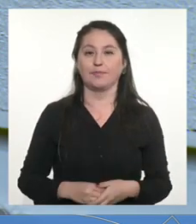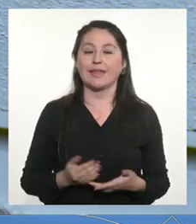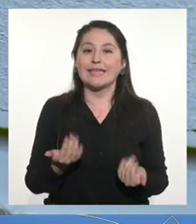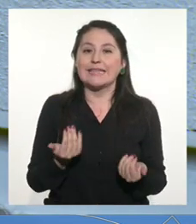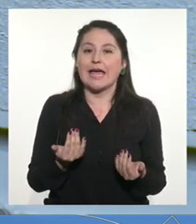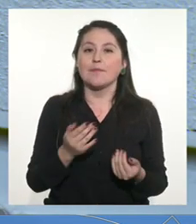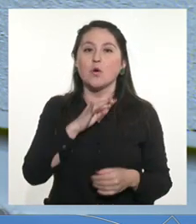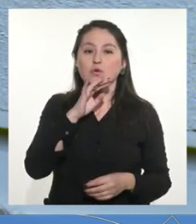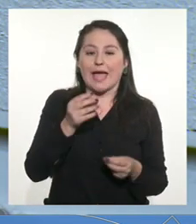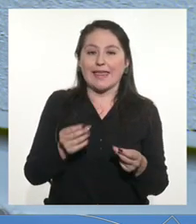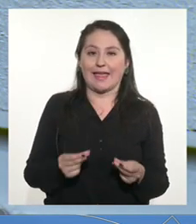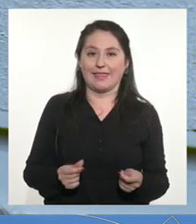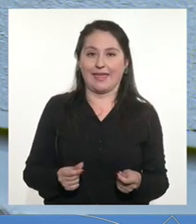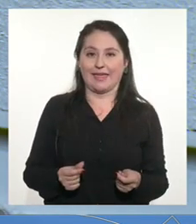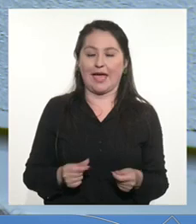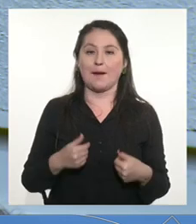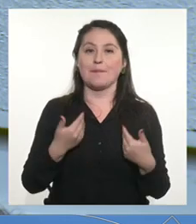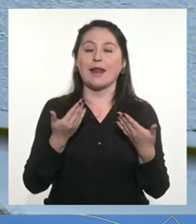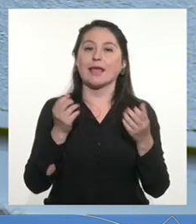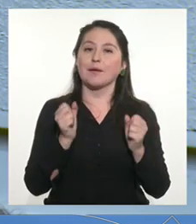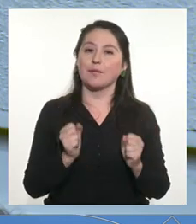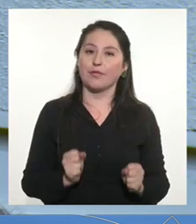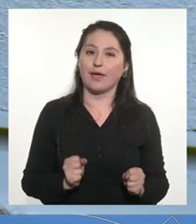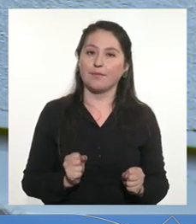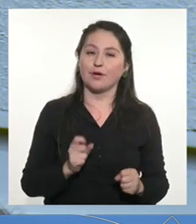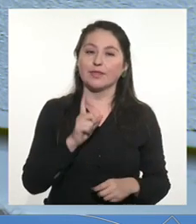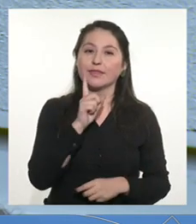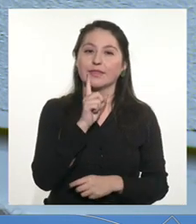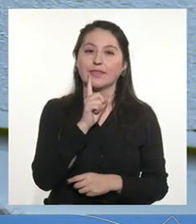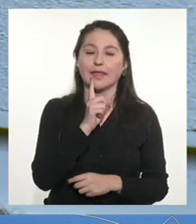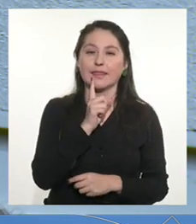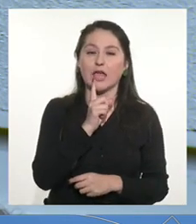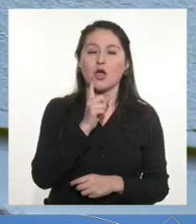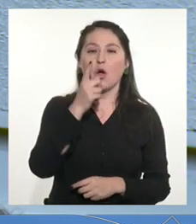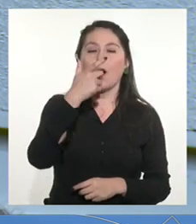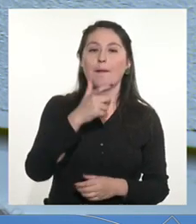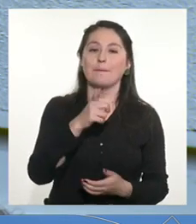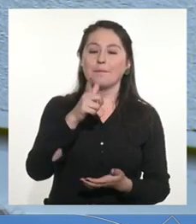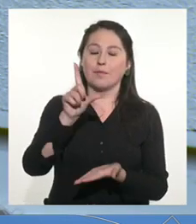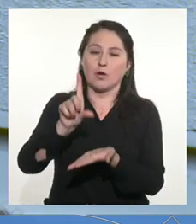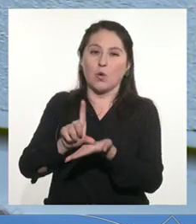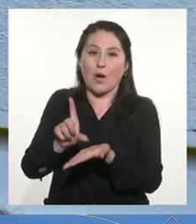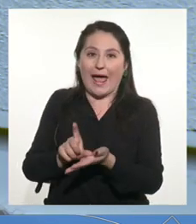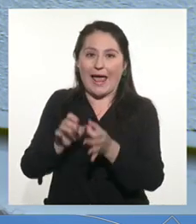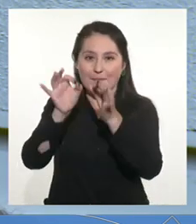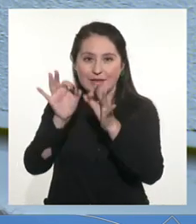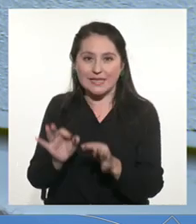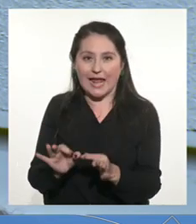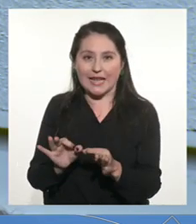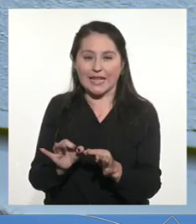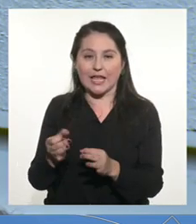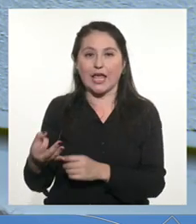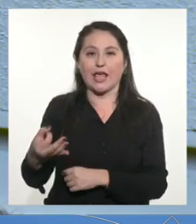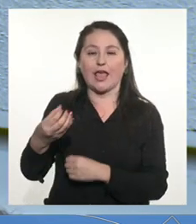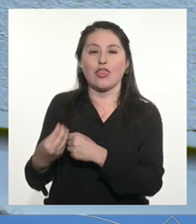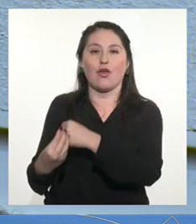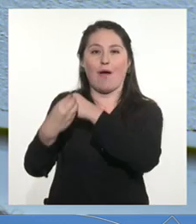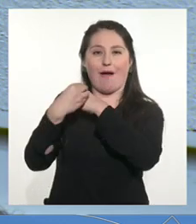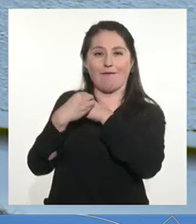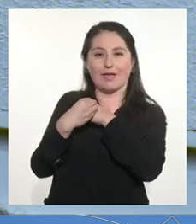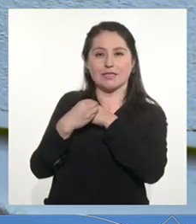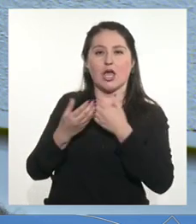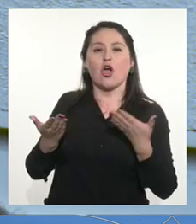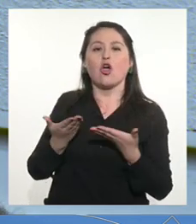para que para que así podamos tener un ente especializado permanente que nos vaya diciendo como control de calidad